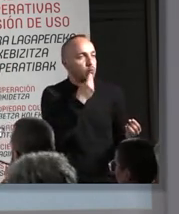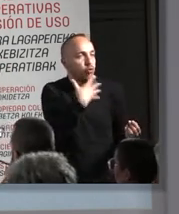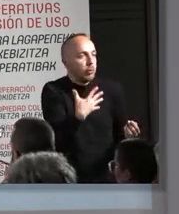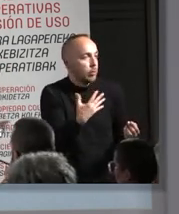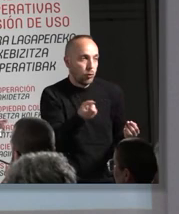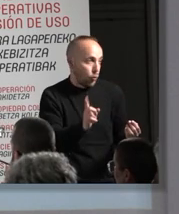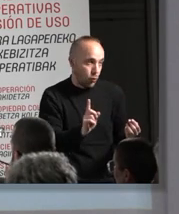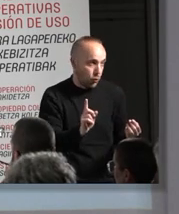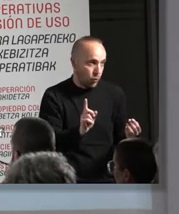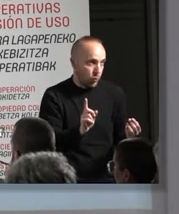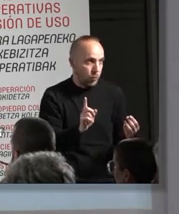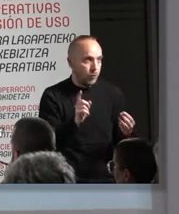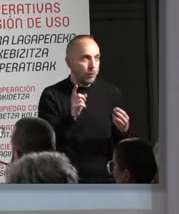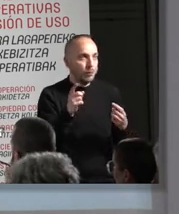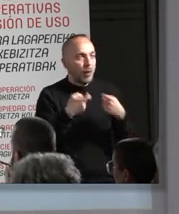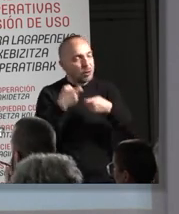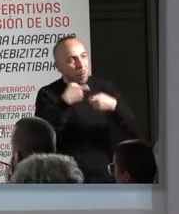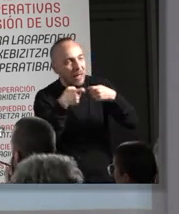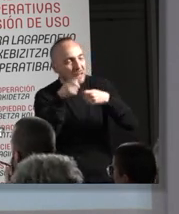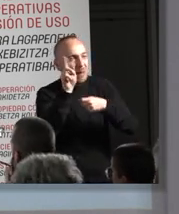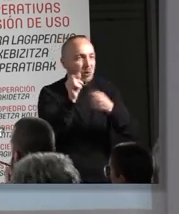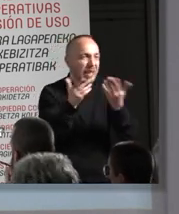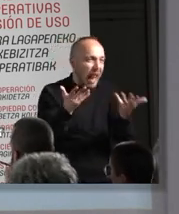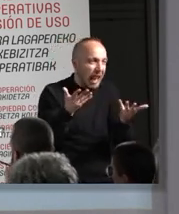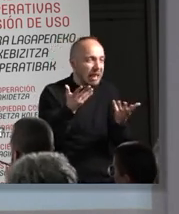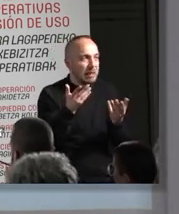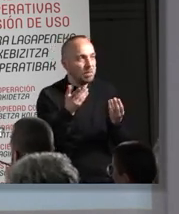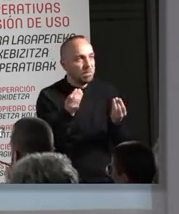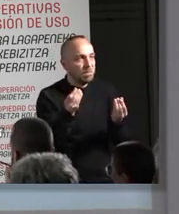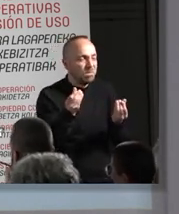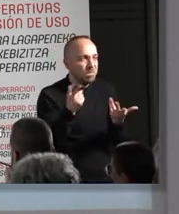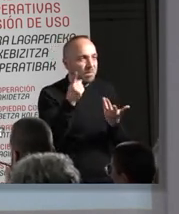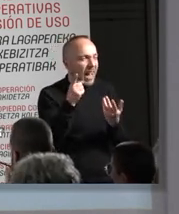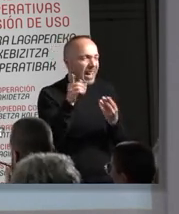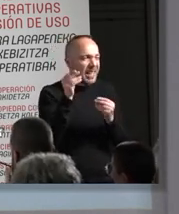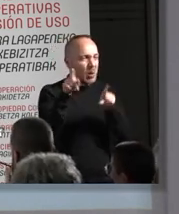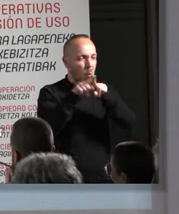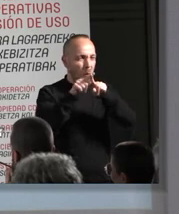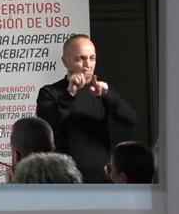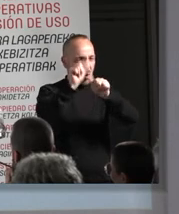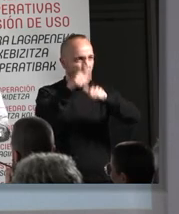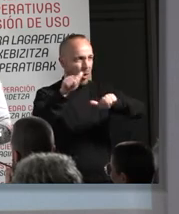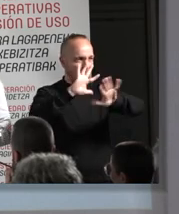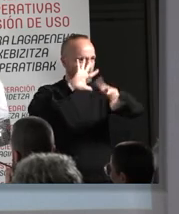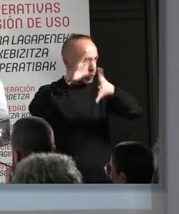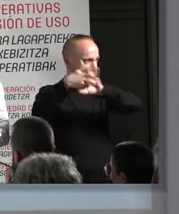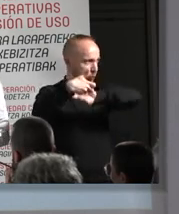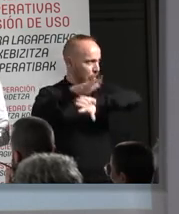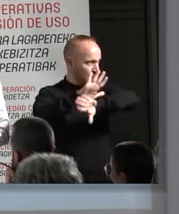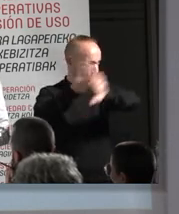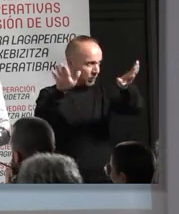final sean tal y bueno, ahí se ha desmontado el modelo. Manteniendo esa